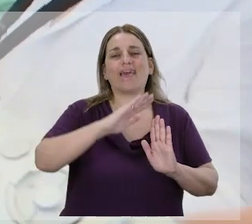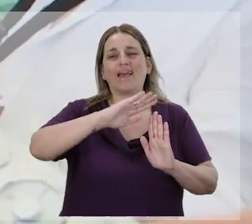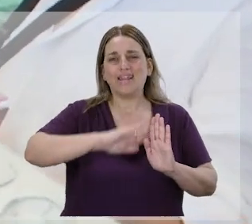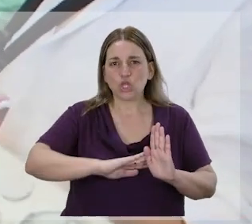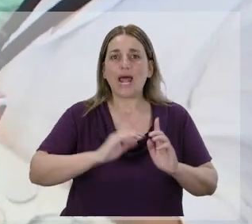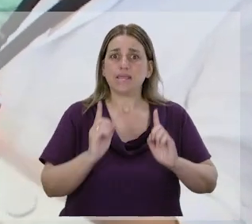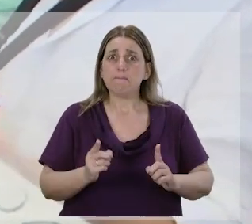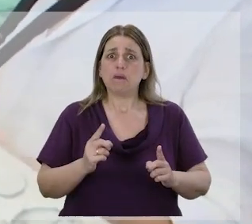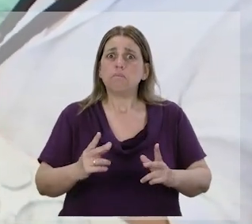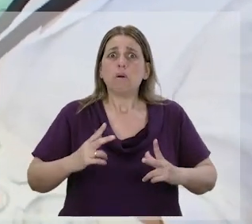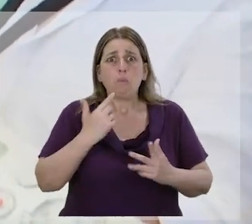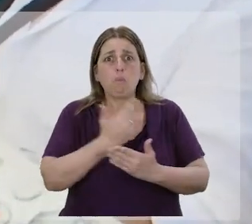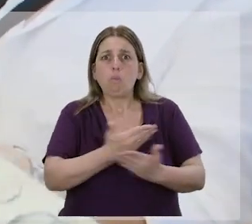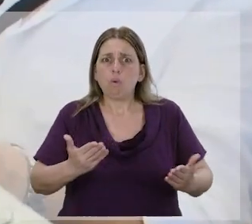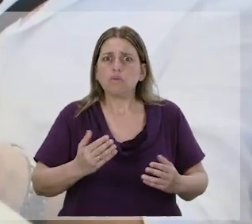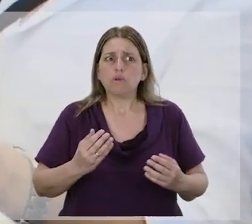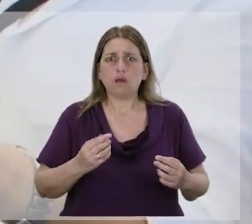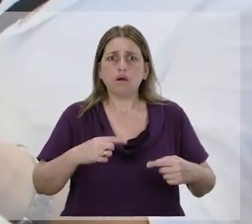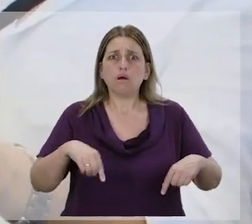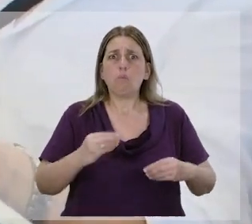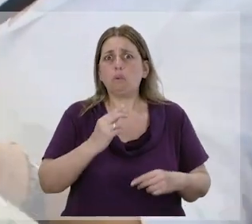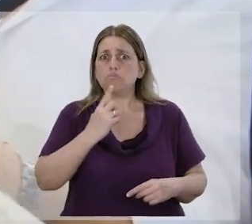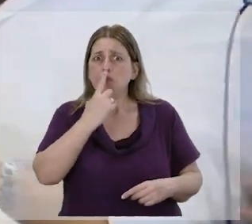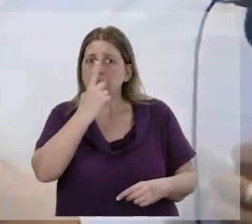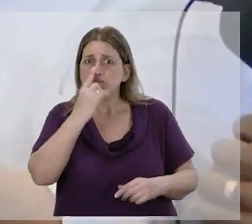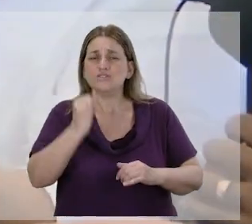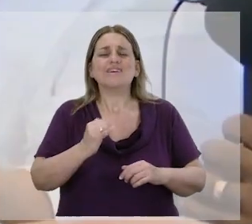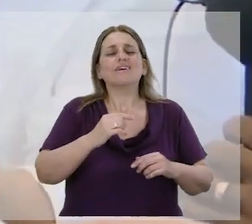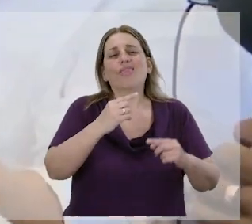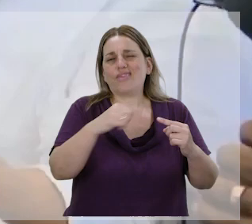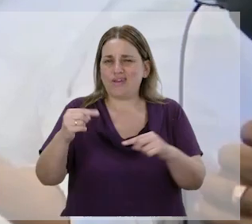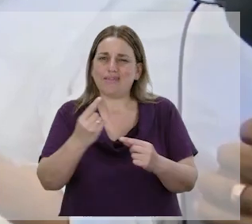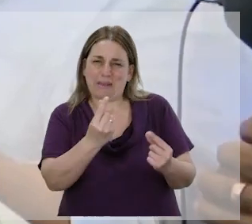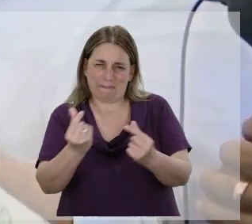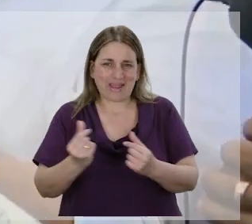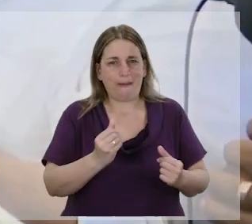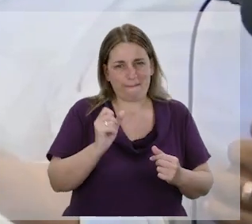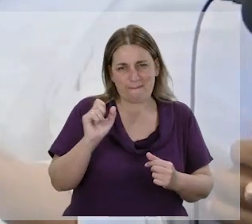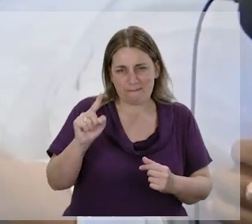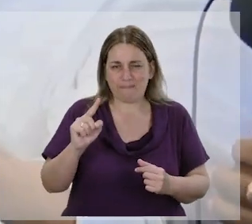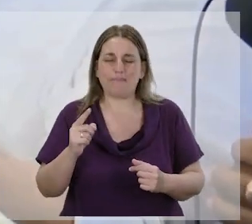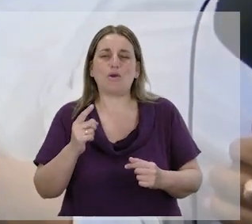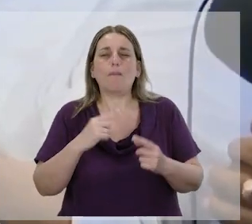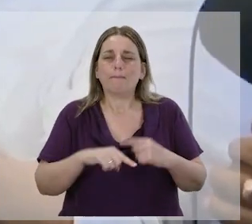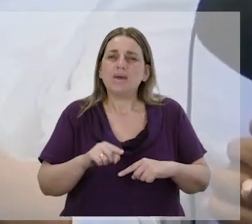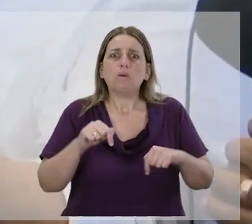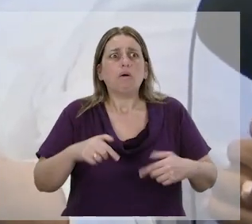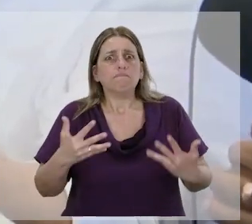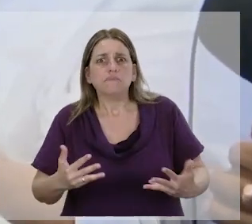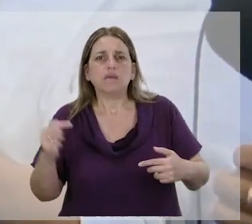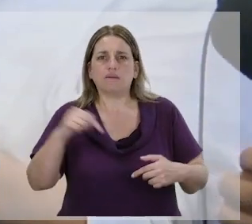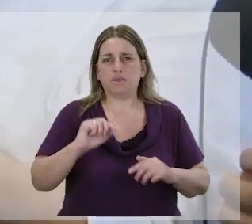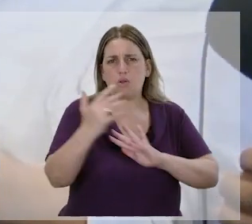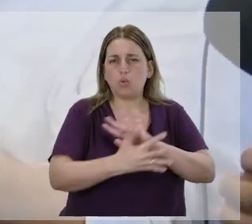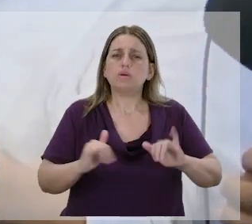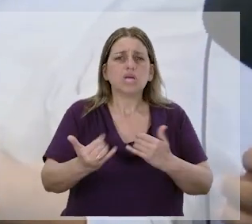del este y del litoral, se está demostrando un gran interés, a pesar de la diferencia de tipo de cambio, de venir a nuestro